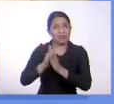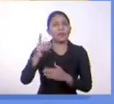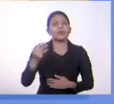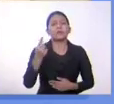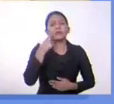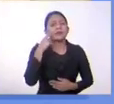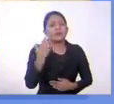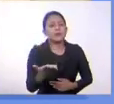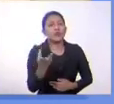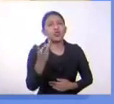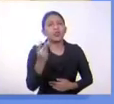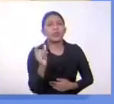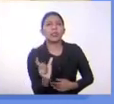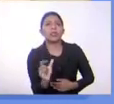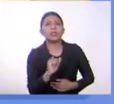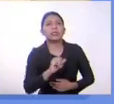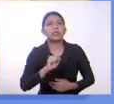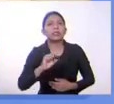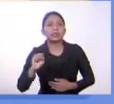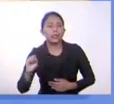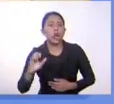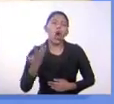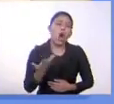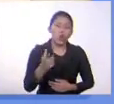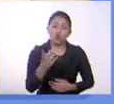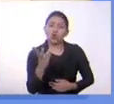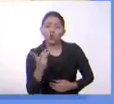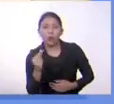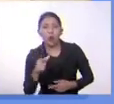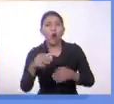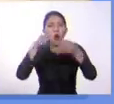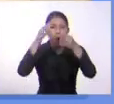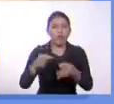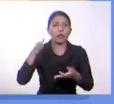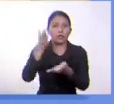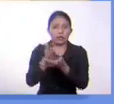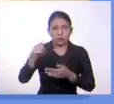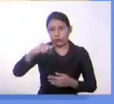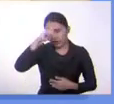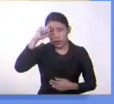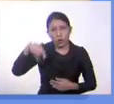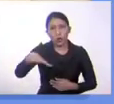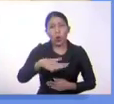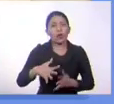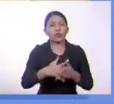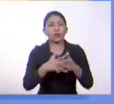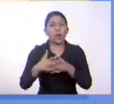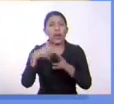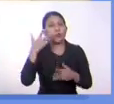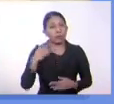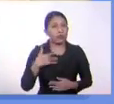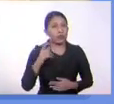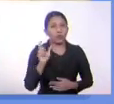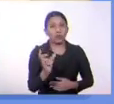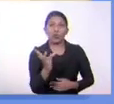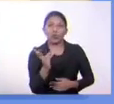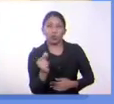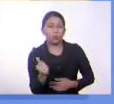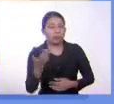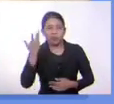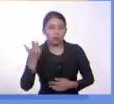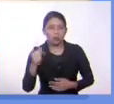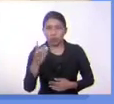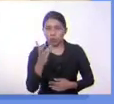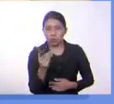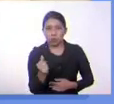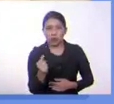tu número de seguro social o te piden el número que te valida para que puedas trabajar en los Estados Unidos. Si vos le das un número, ¿verdad? Y ese